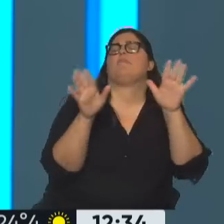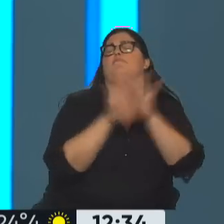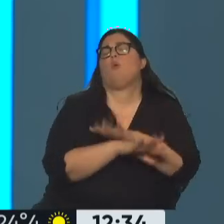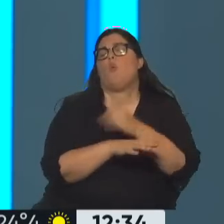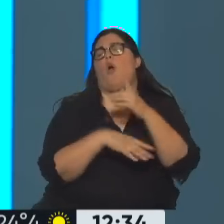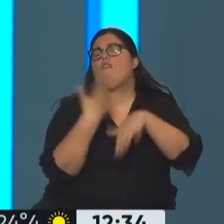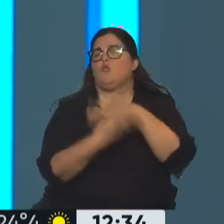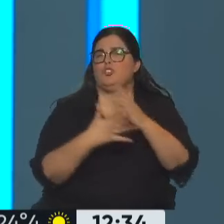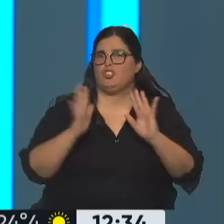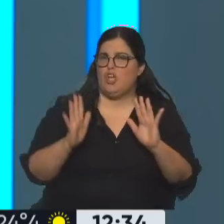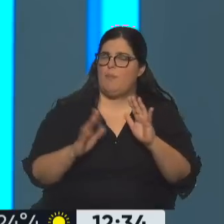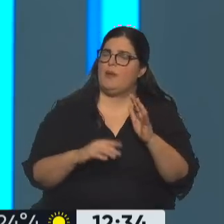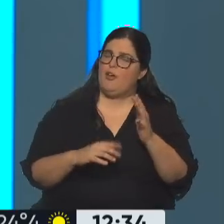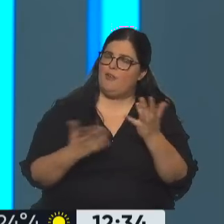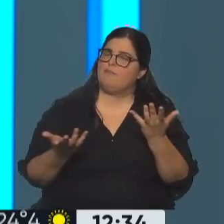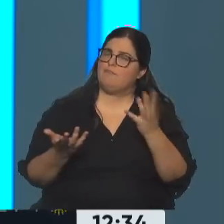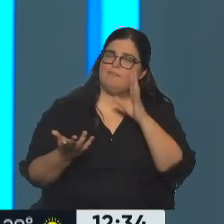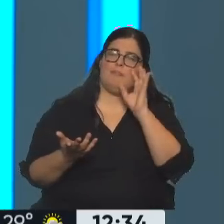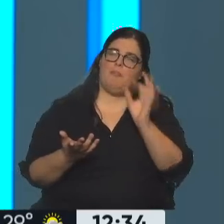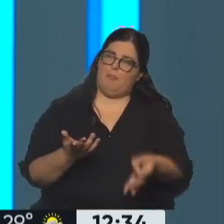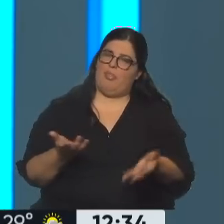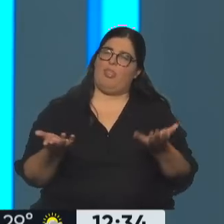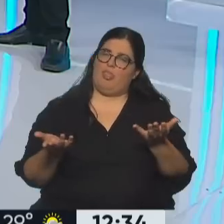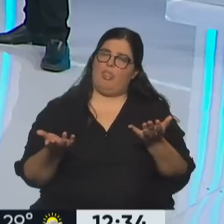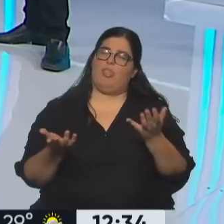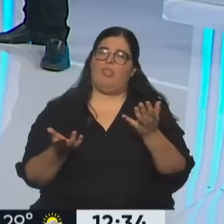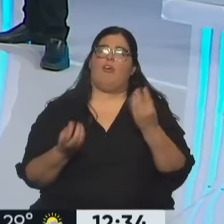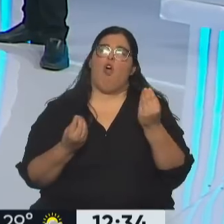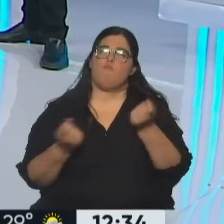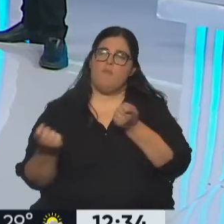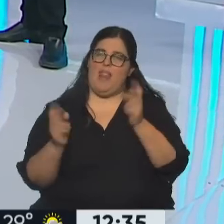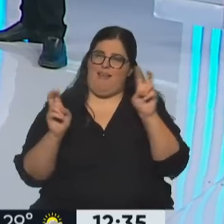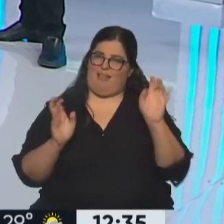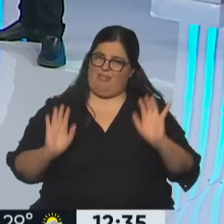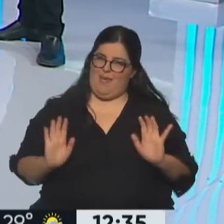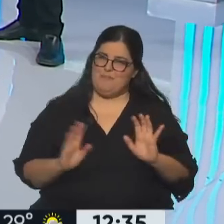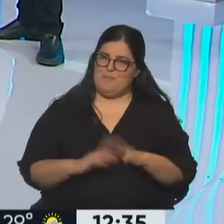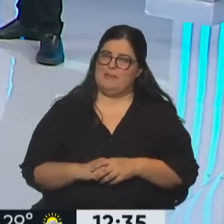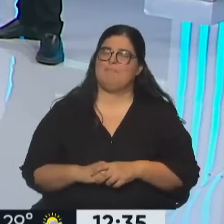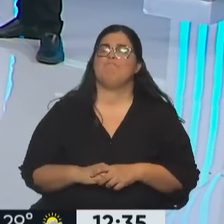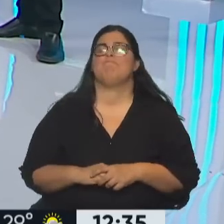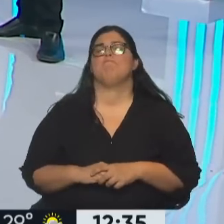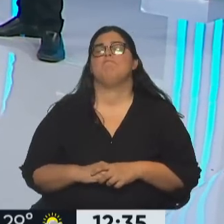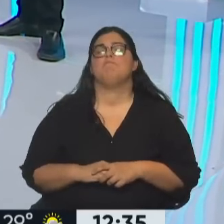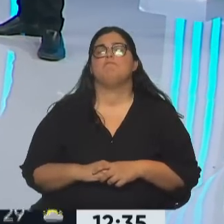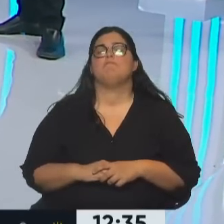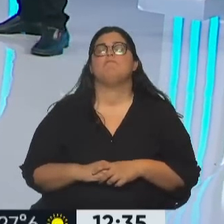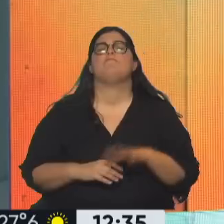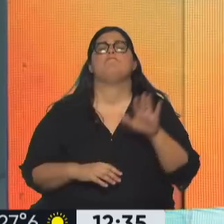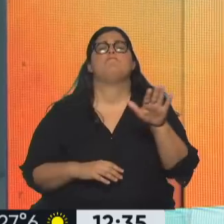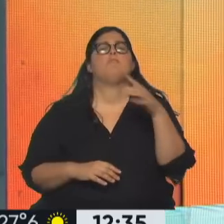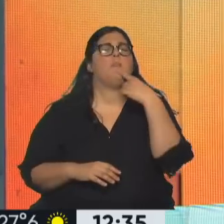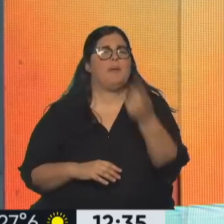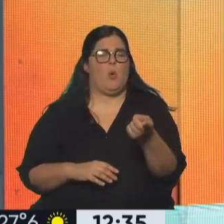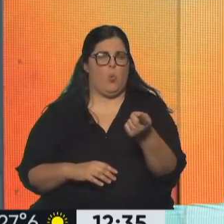cómo se tratan estos temas, particularmente del lado occidental. Andrés, se vio en una primera